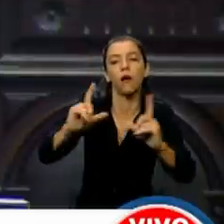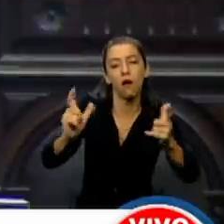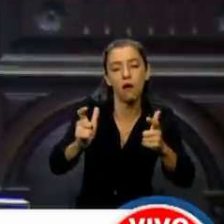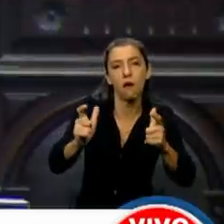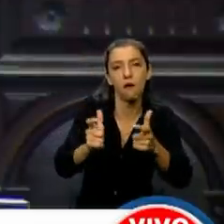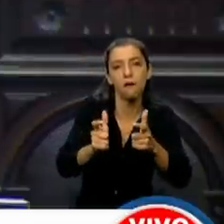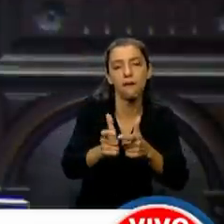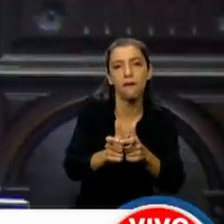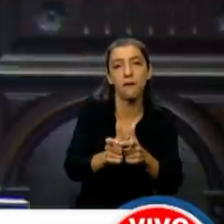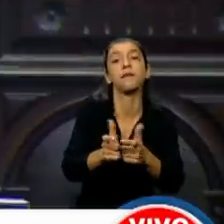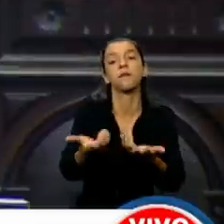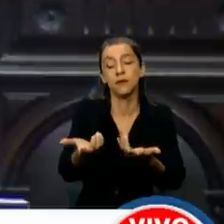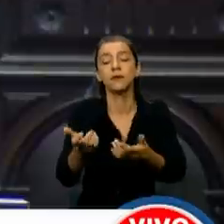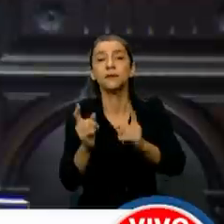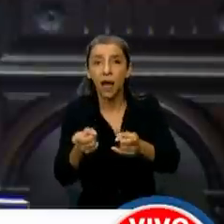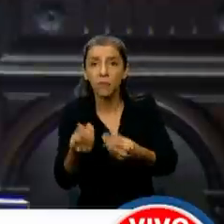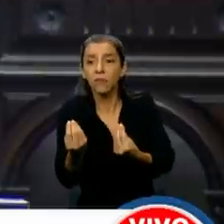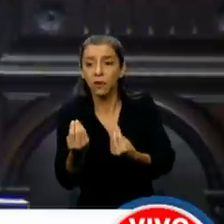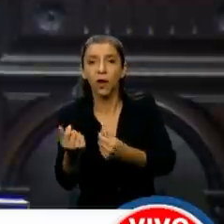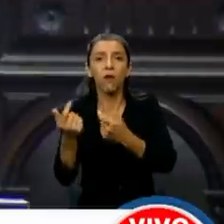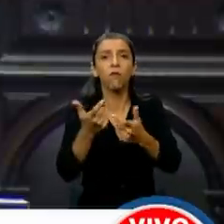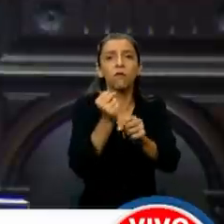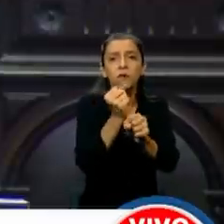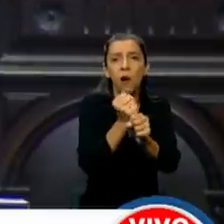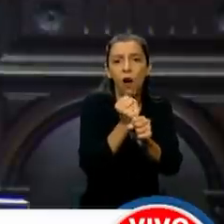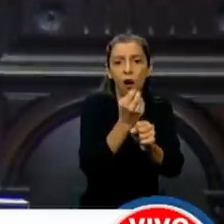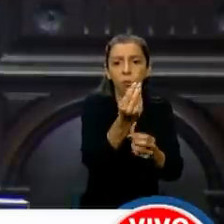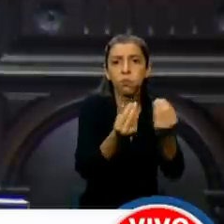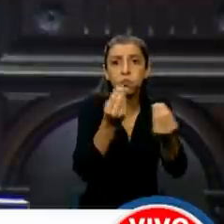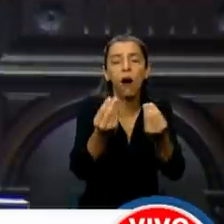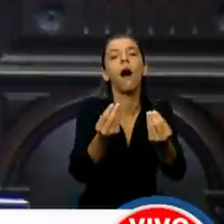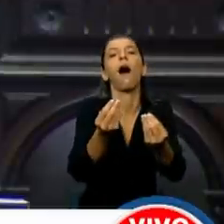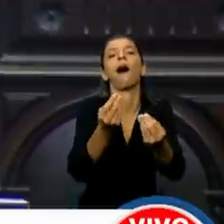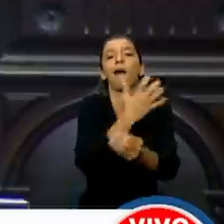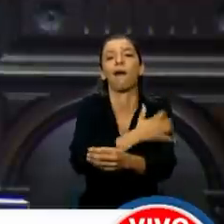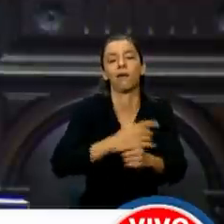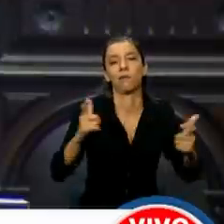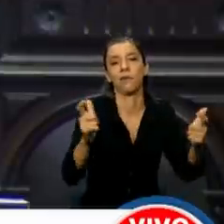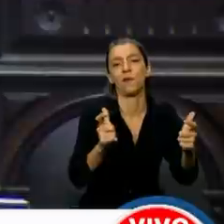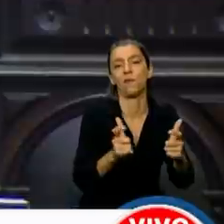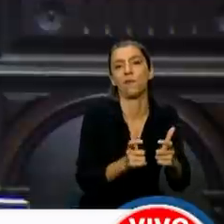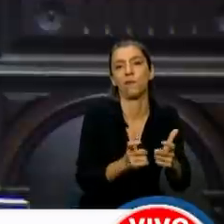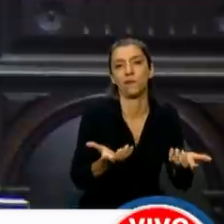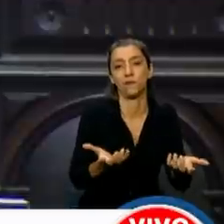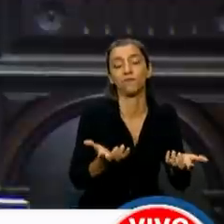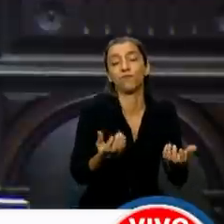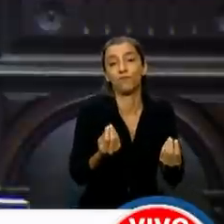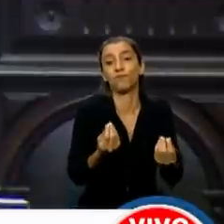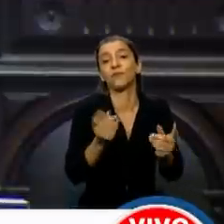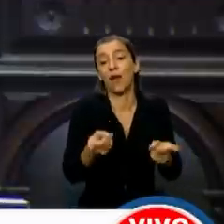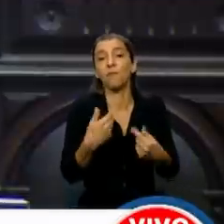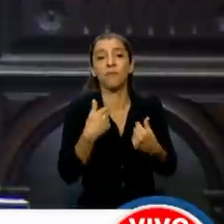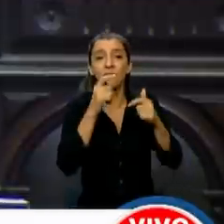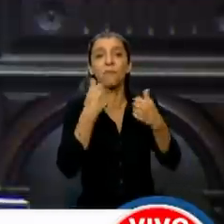es justamente generar nueva fuente de trabajo y es sacarle el pie de la cabeza a todas las personas que quieren emprender o